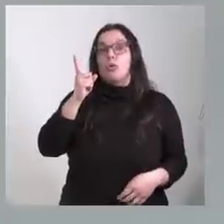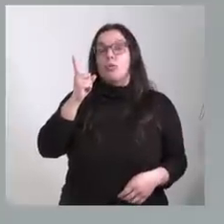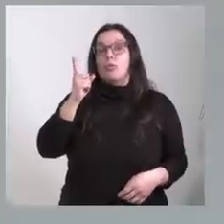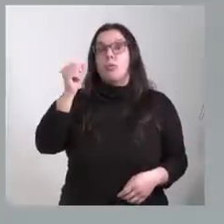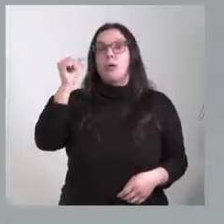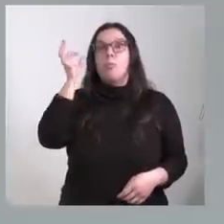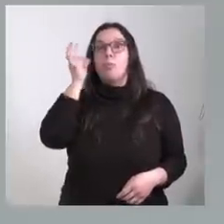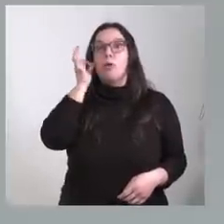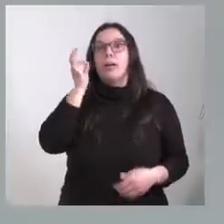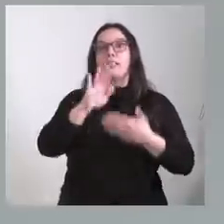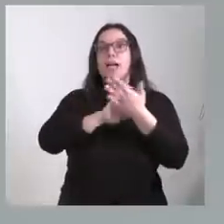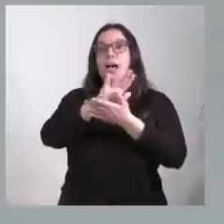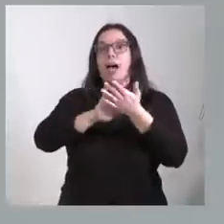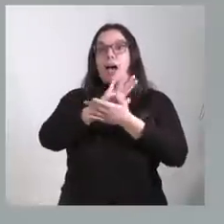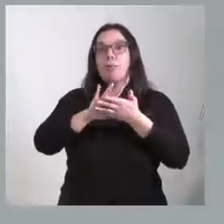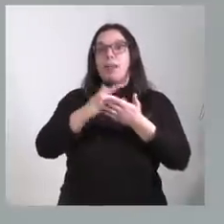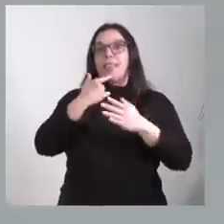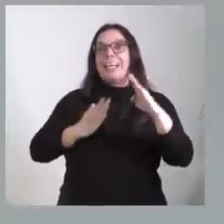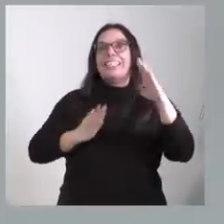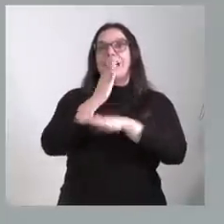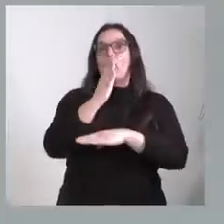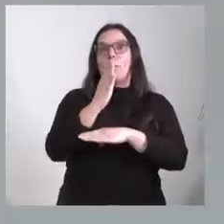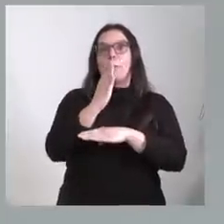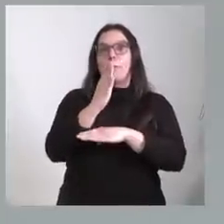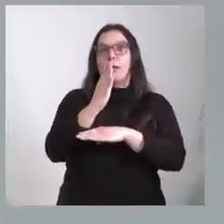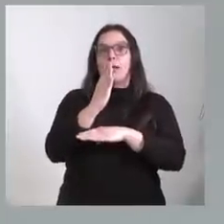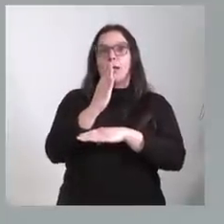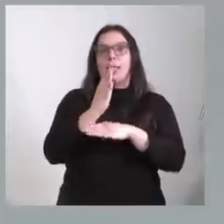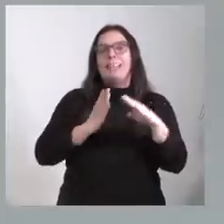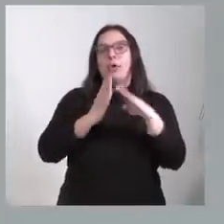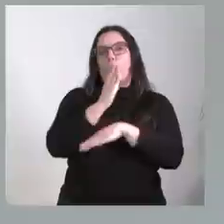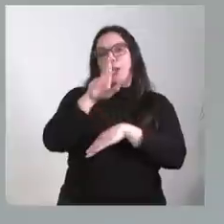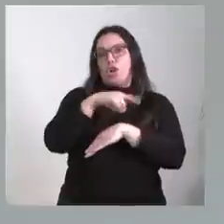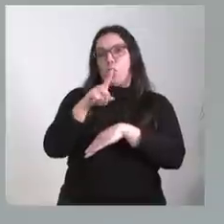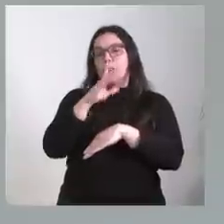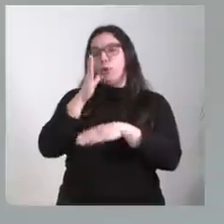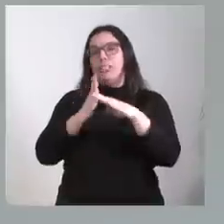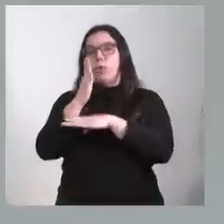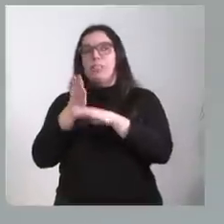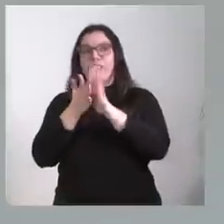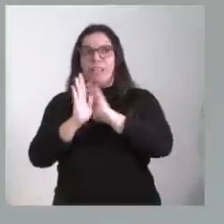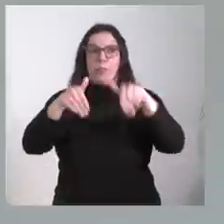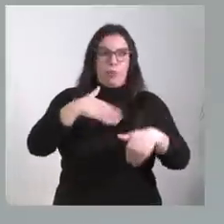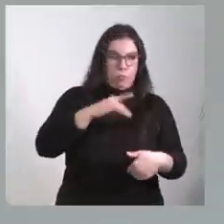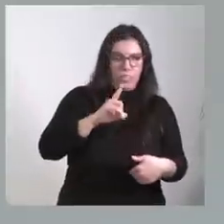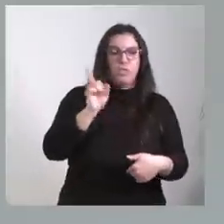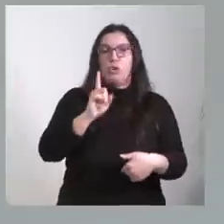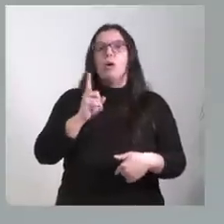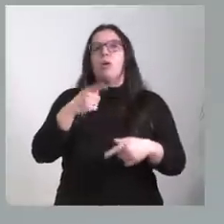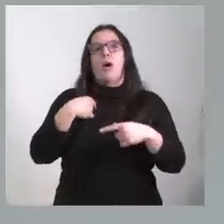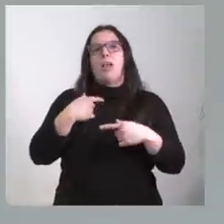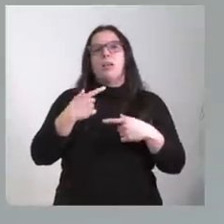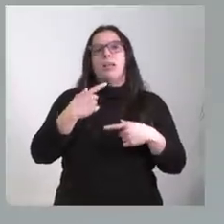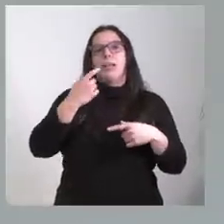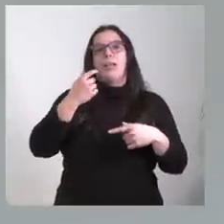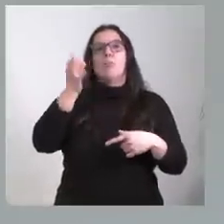cuando a mí no me gusta la palabra interrumpir Porque todo lo que se interrumpe es susceptible reanudación todas aquellas mujeres que llegan finalizar con su embarazo